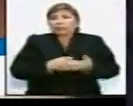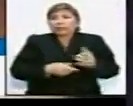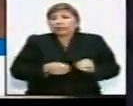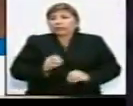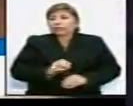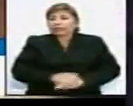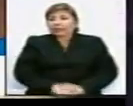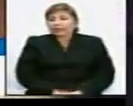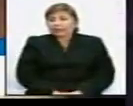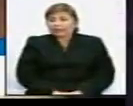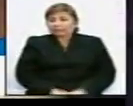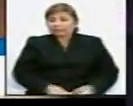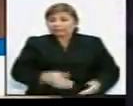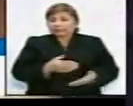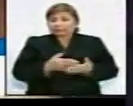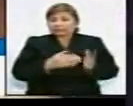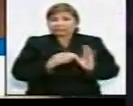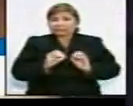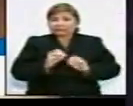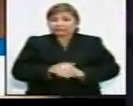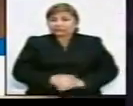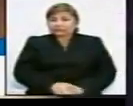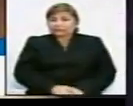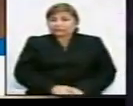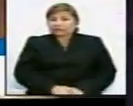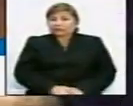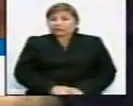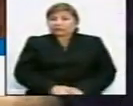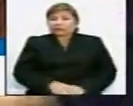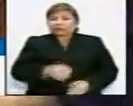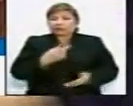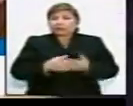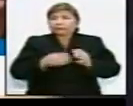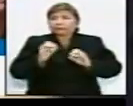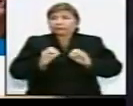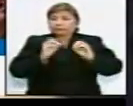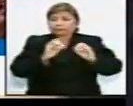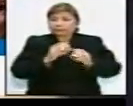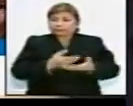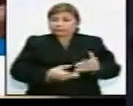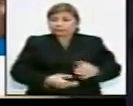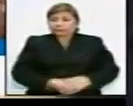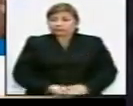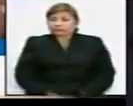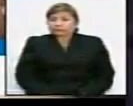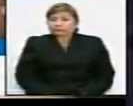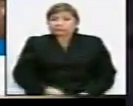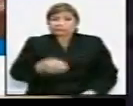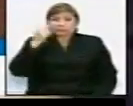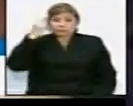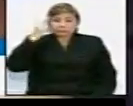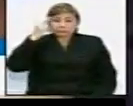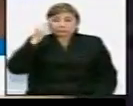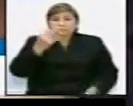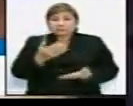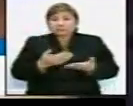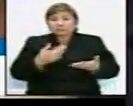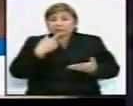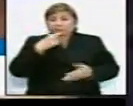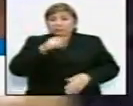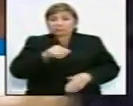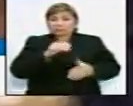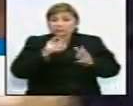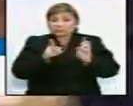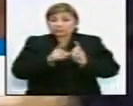ahora establece como requisito de inscripción afiliados, padrón de afiliados. Por esa razón, nos